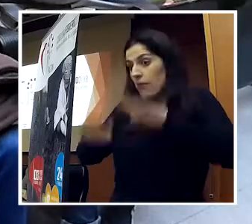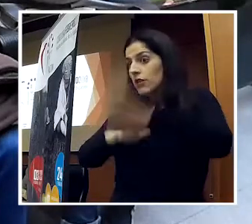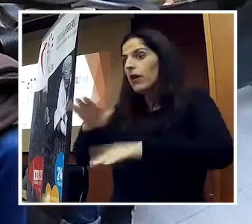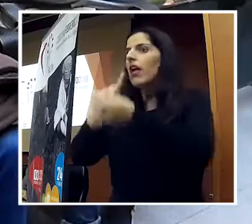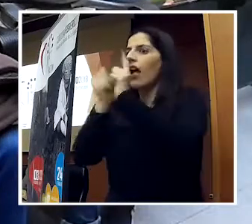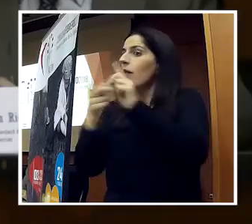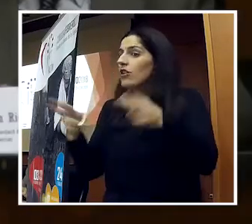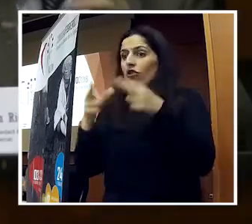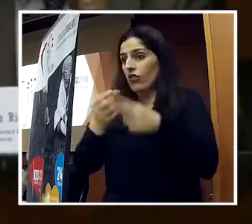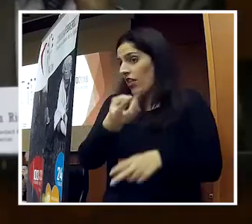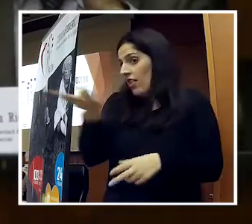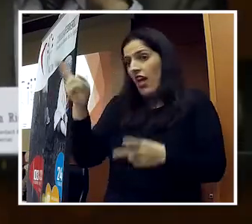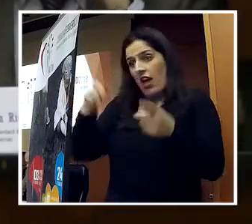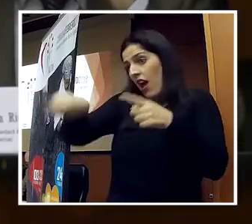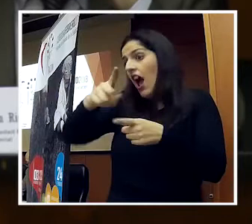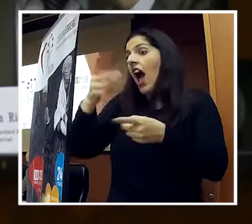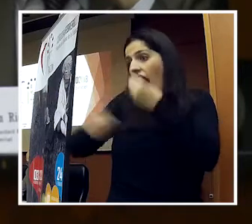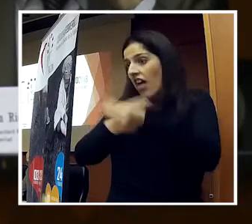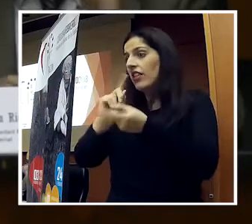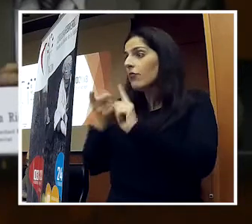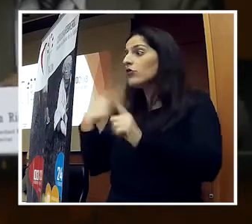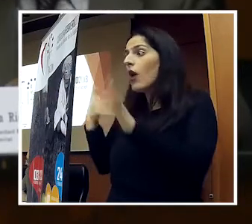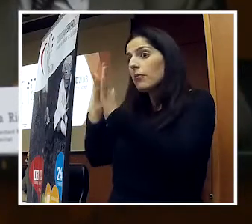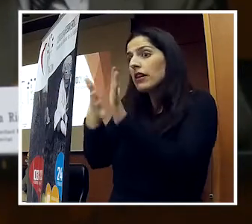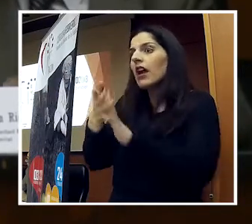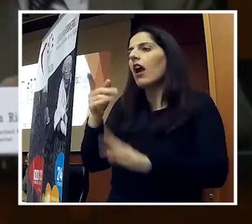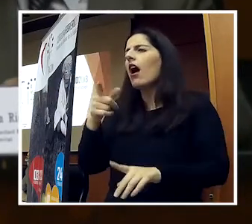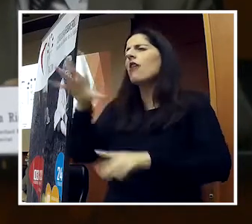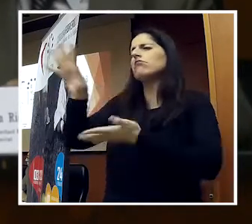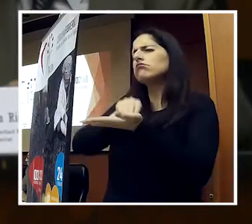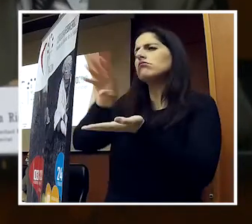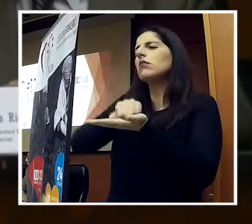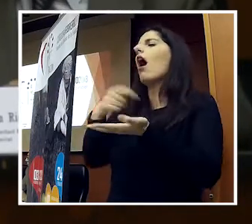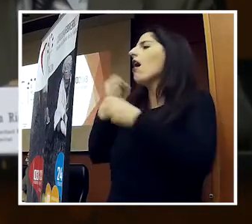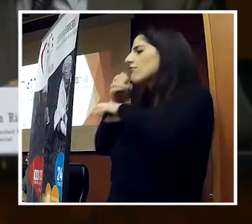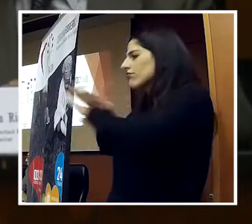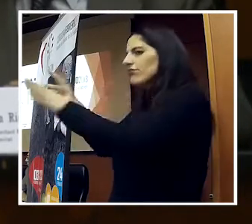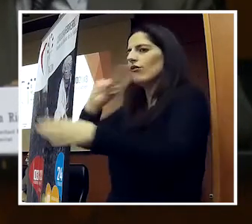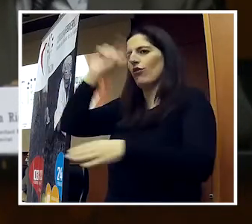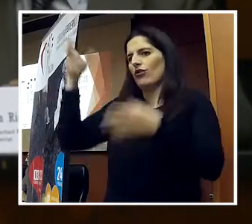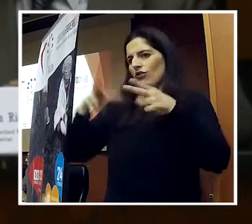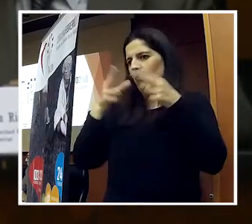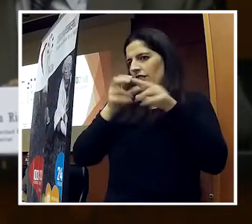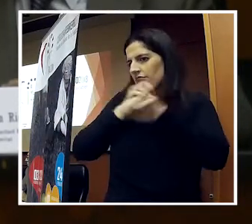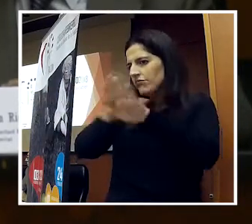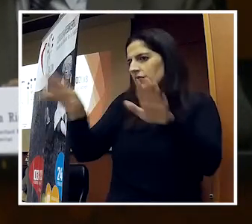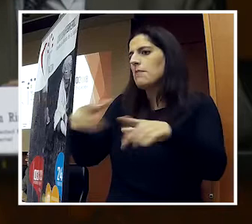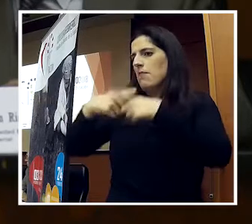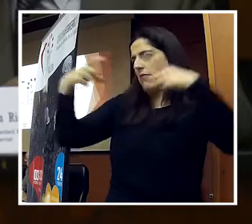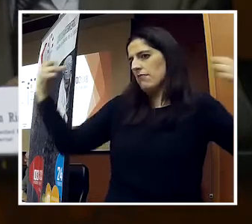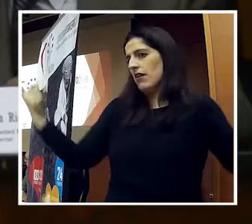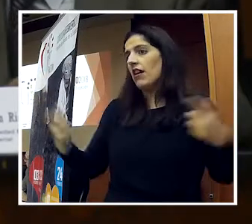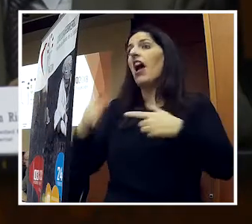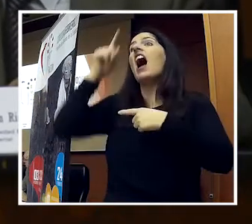pueblo, que le difundamos a ustedes los mensajes y ustedes intenten difundirlos, porque creo que el sistema jerárquico de